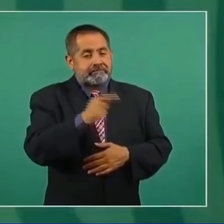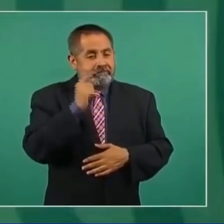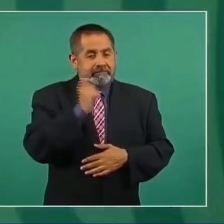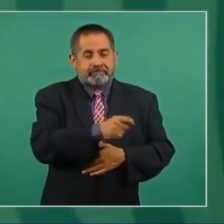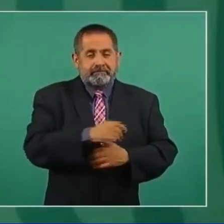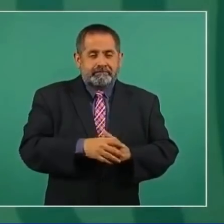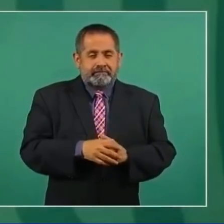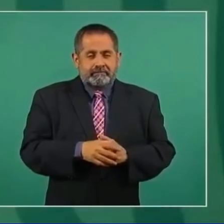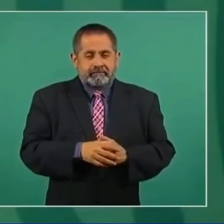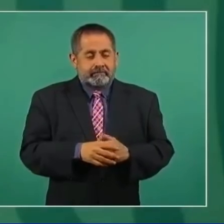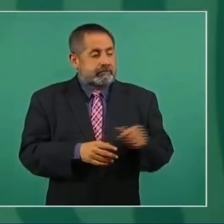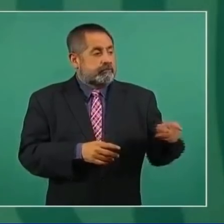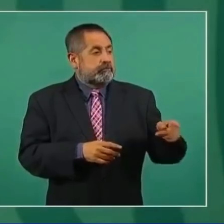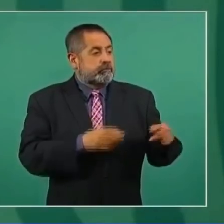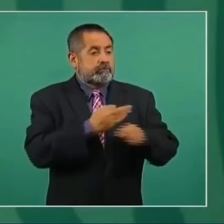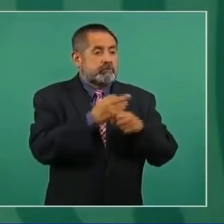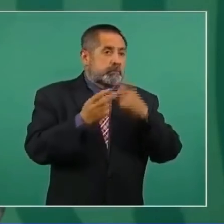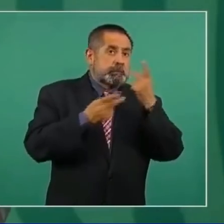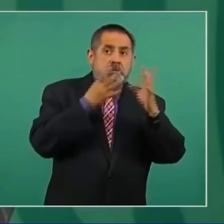no están hablando